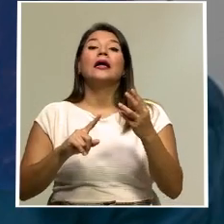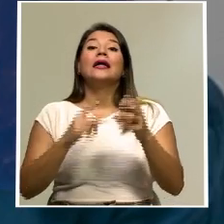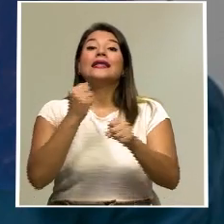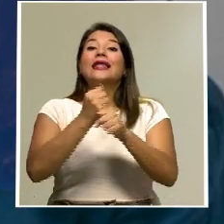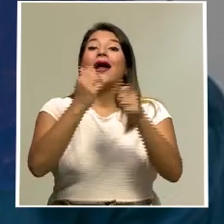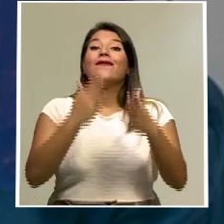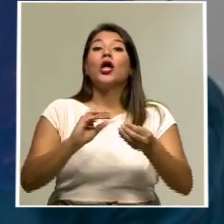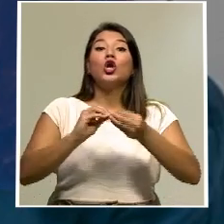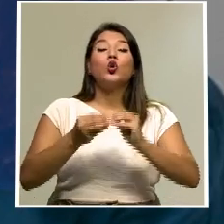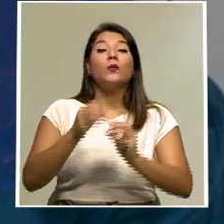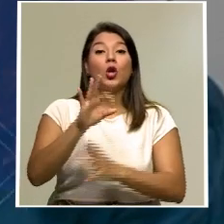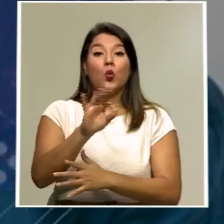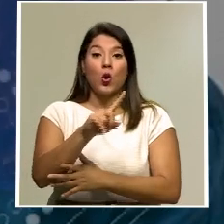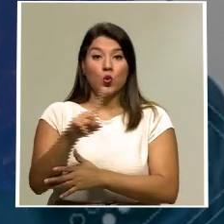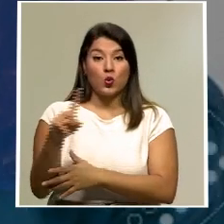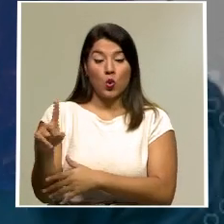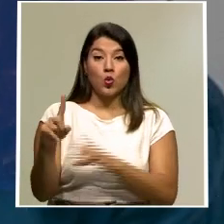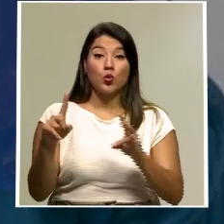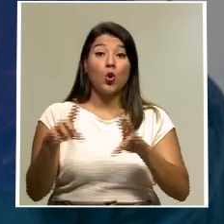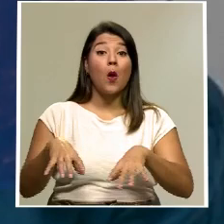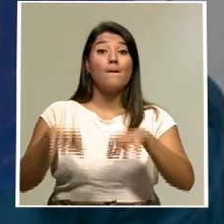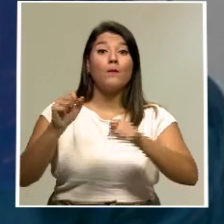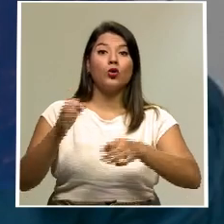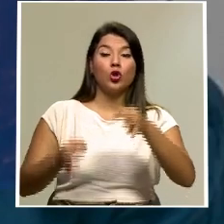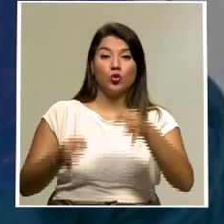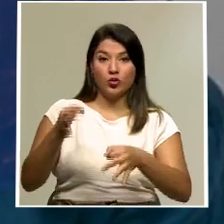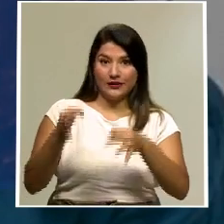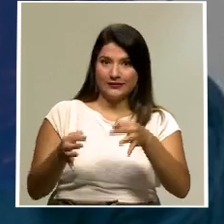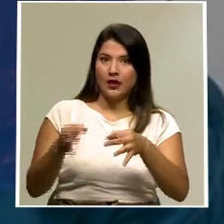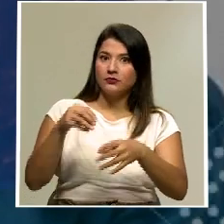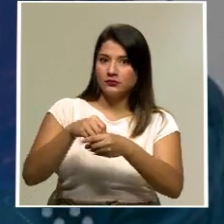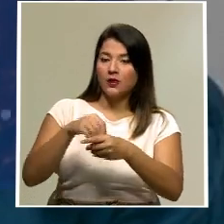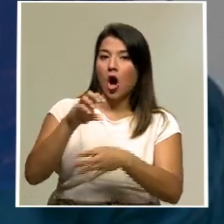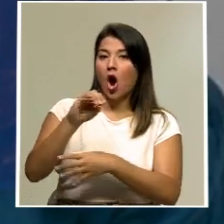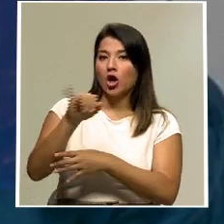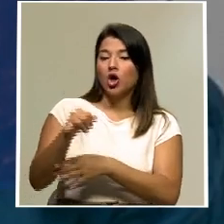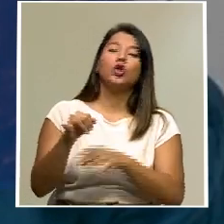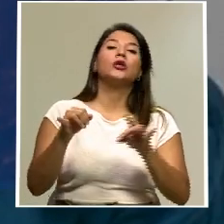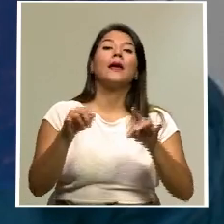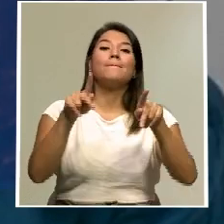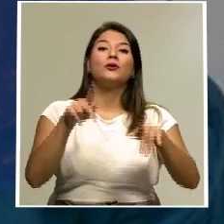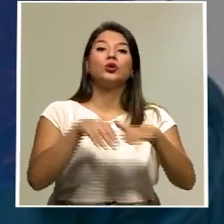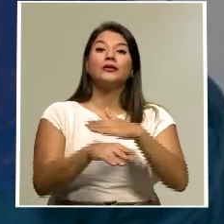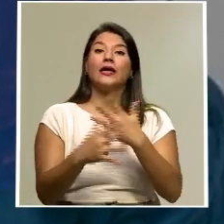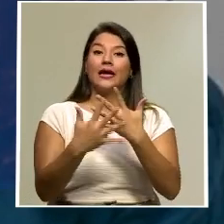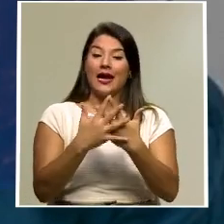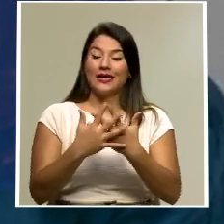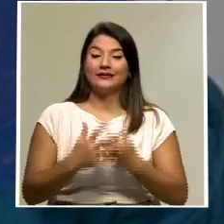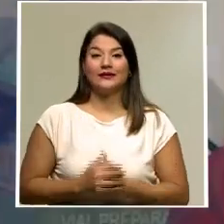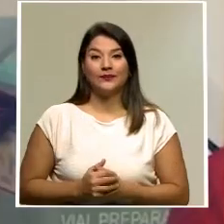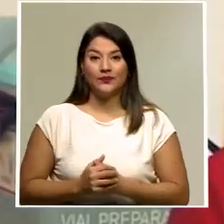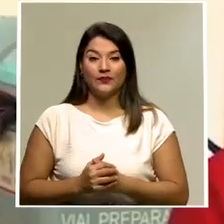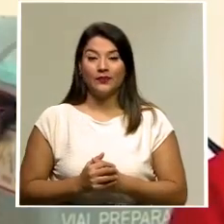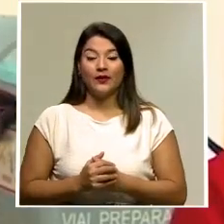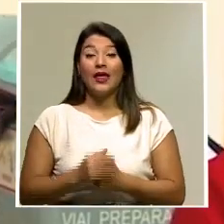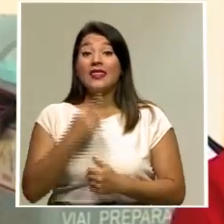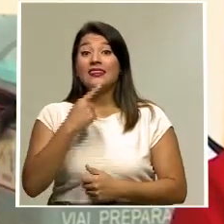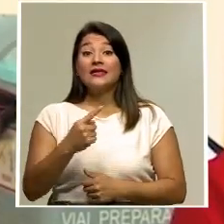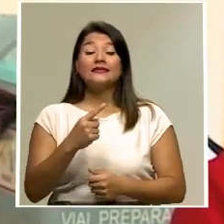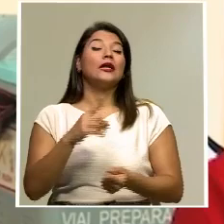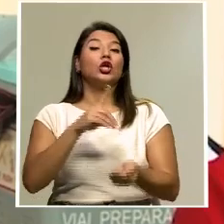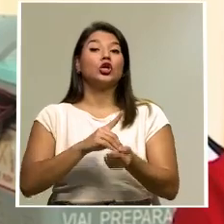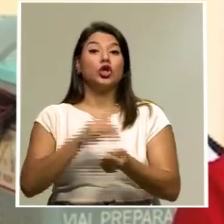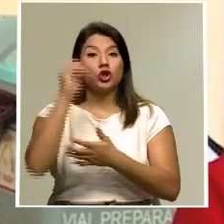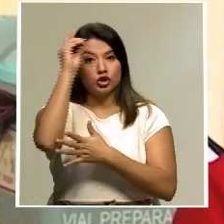del 911, Poder Judicial, incluido el OIJ, y privados de libertad. Salas reiteró que se